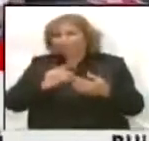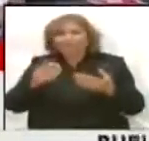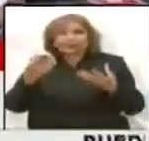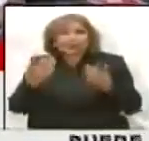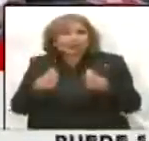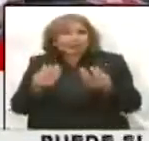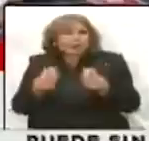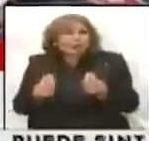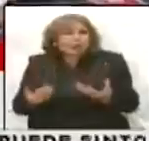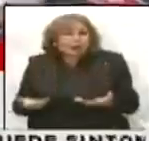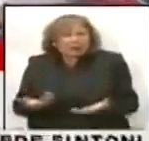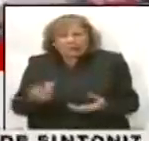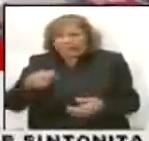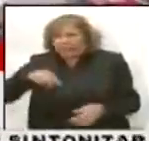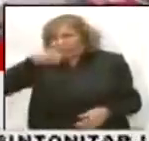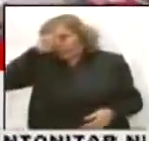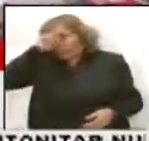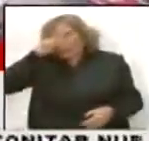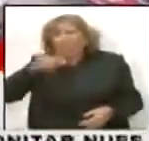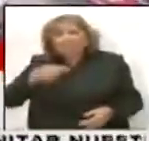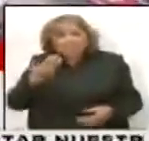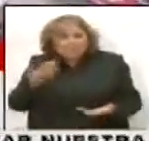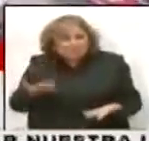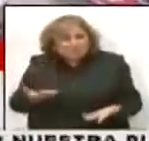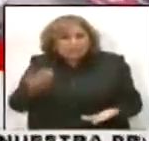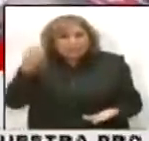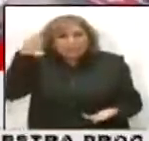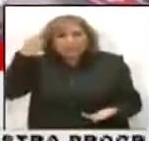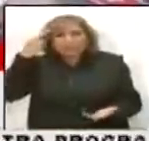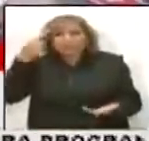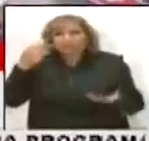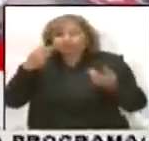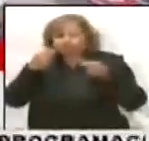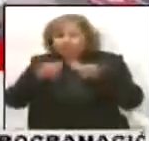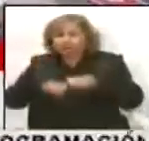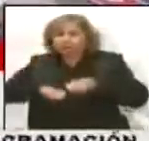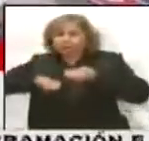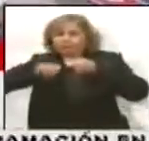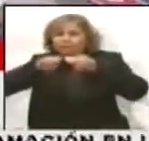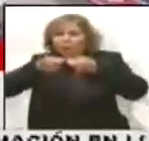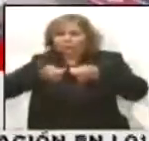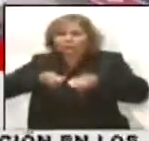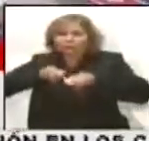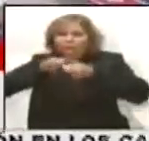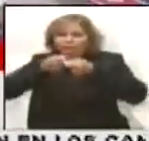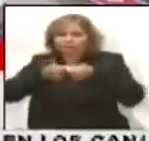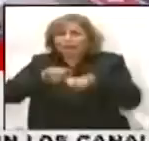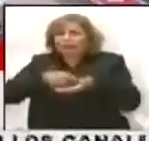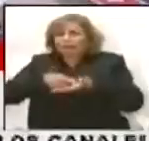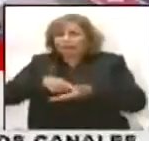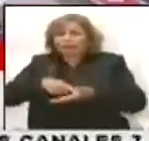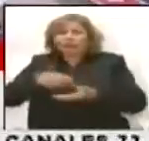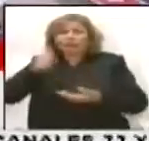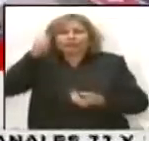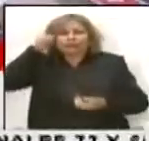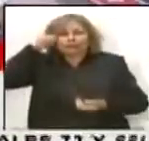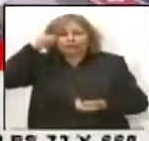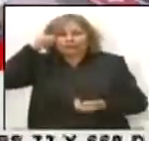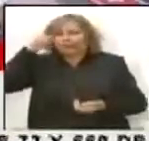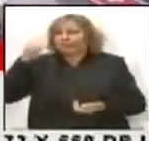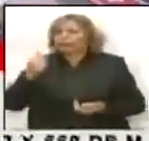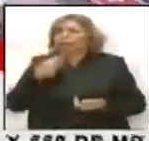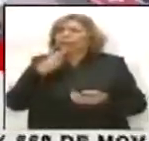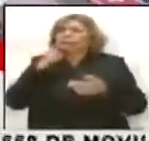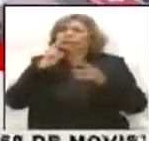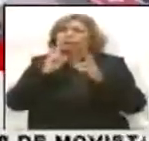impunidad todavía en el país, y por eso es lo que estamos luchando, y por eso estamos exigiendo que tengamos un lugar de la memoria que no